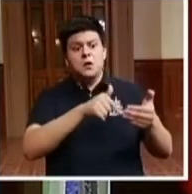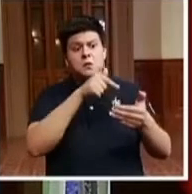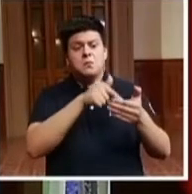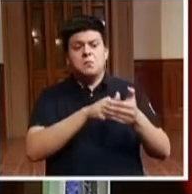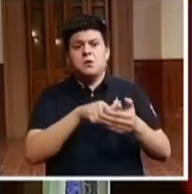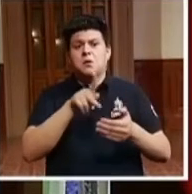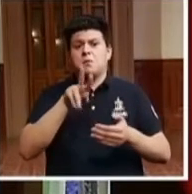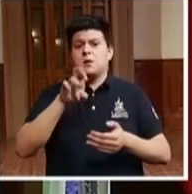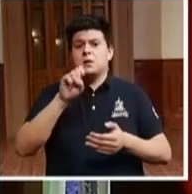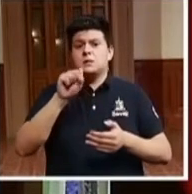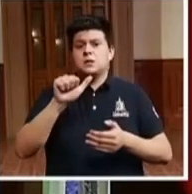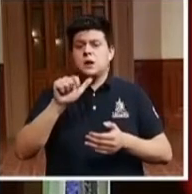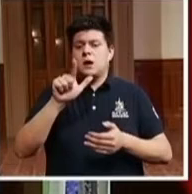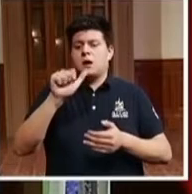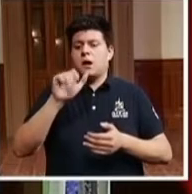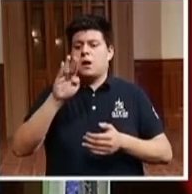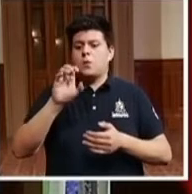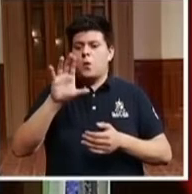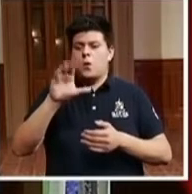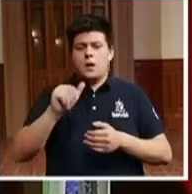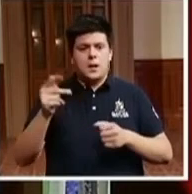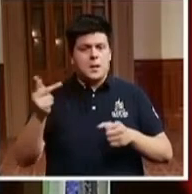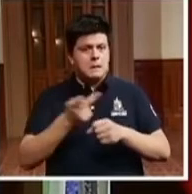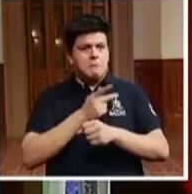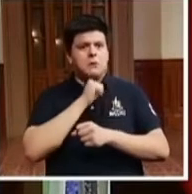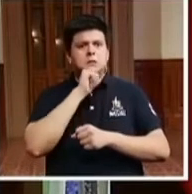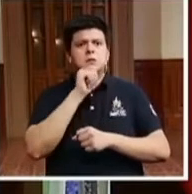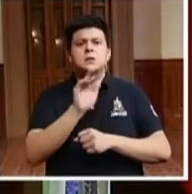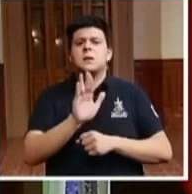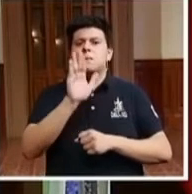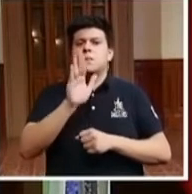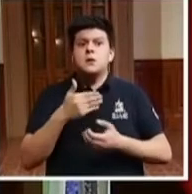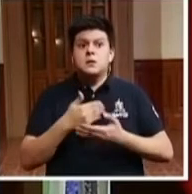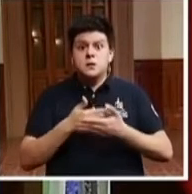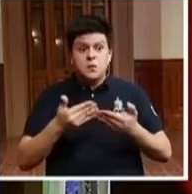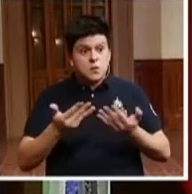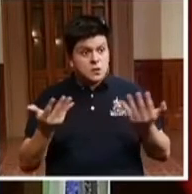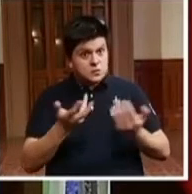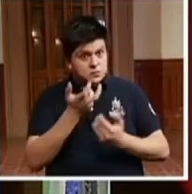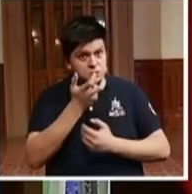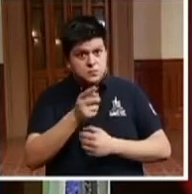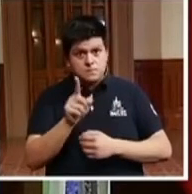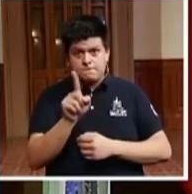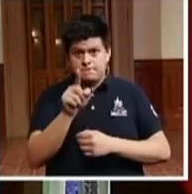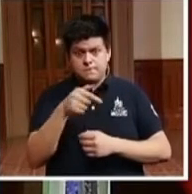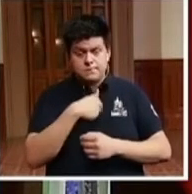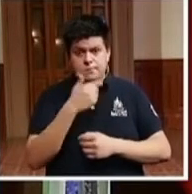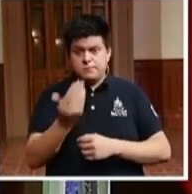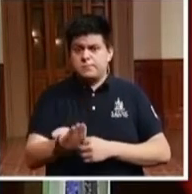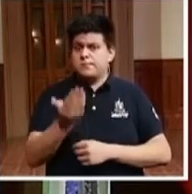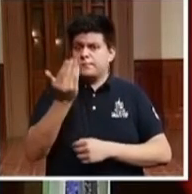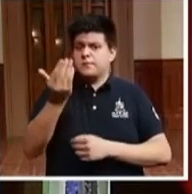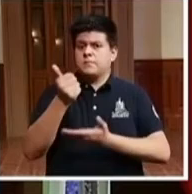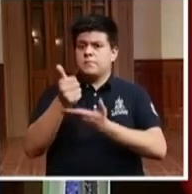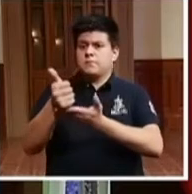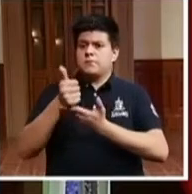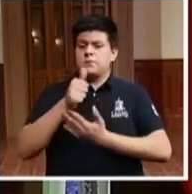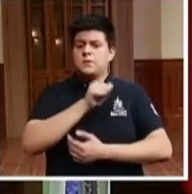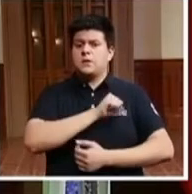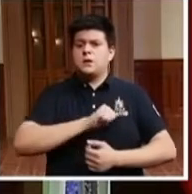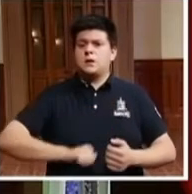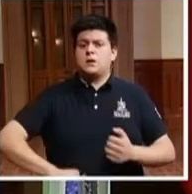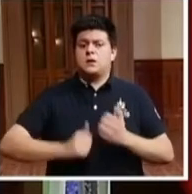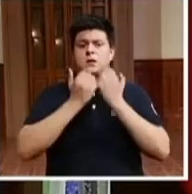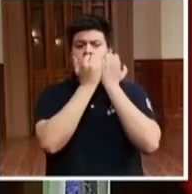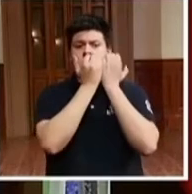sucediera nada. Hoy no es momento para eso, así que solicito la ayuda del alcalde de Santiago,